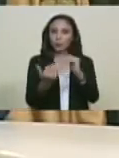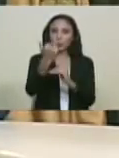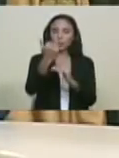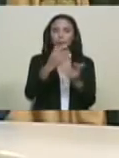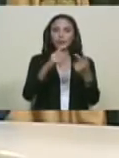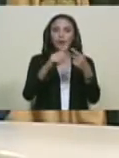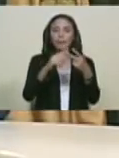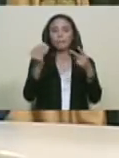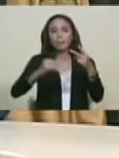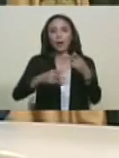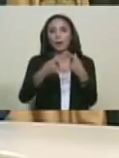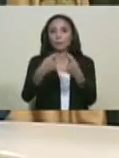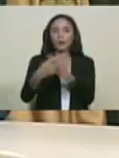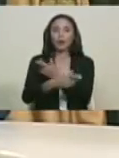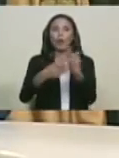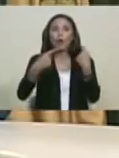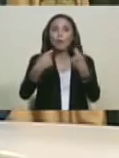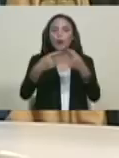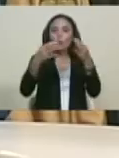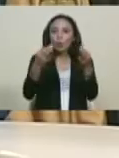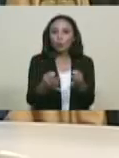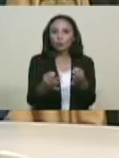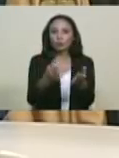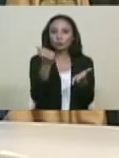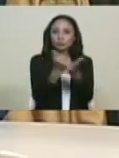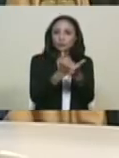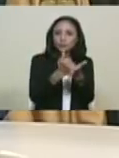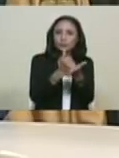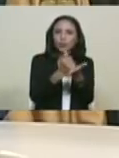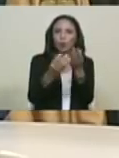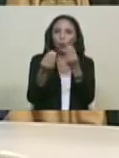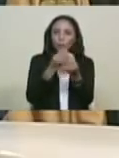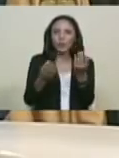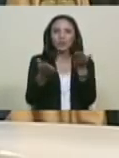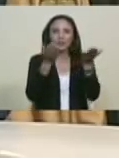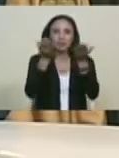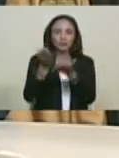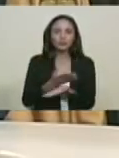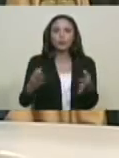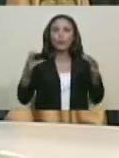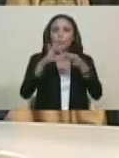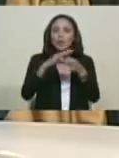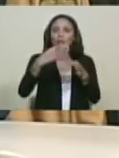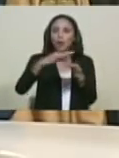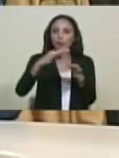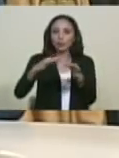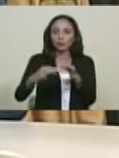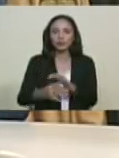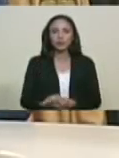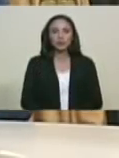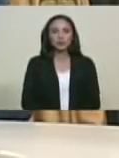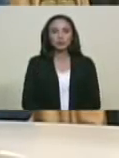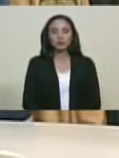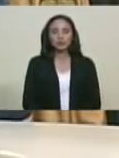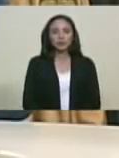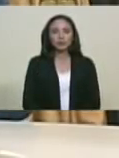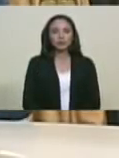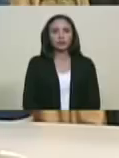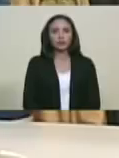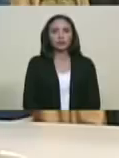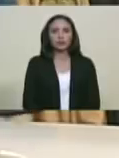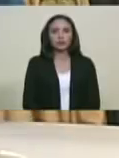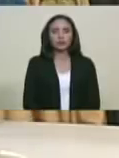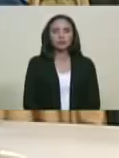sistema de precios del país de bienes y servicios anclado al petró eso va a significar una